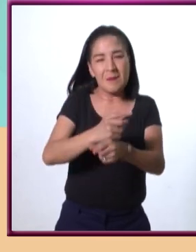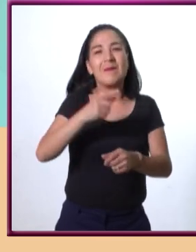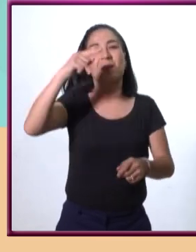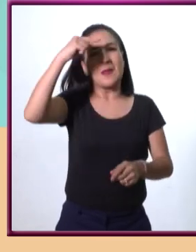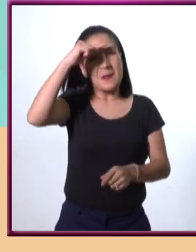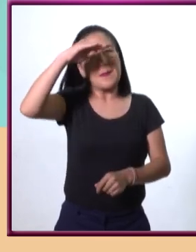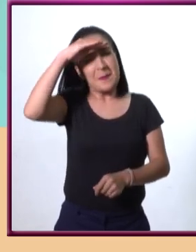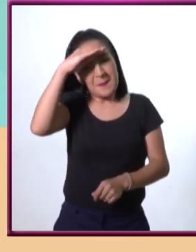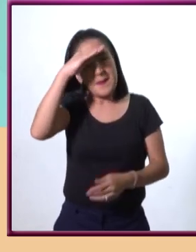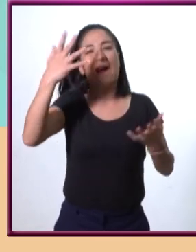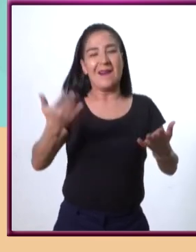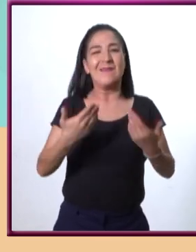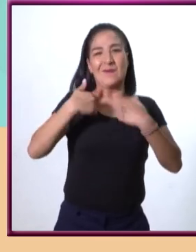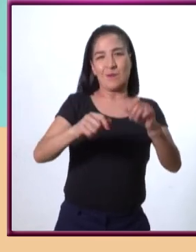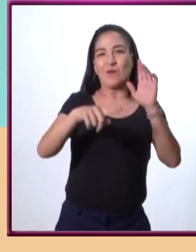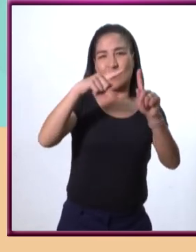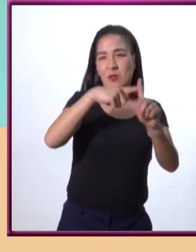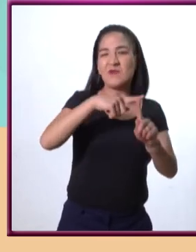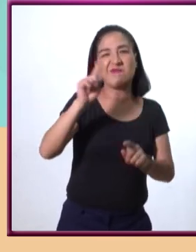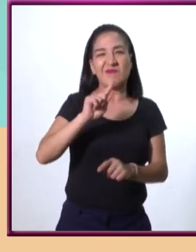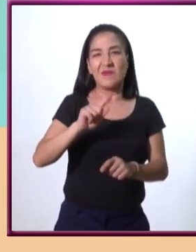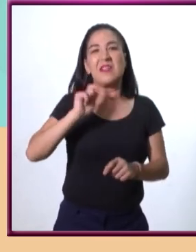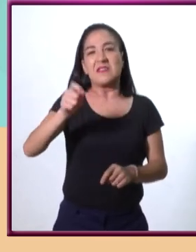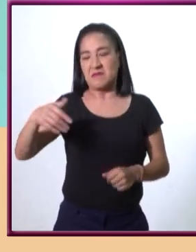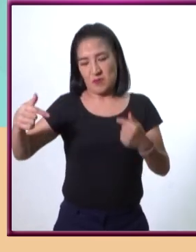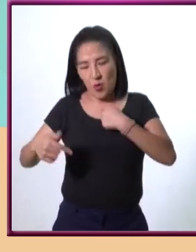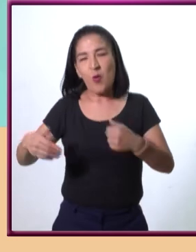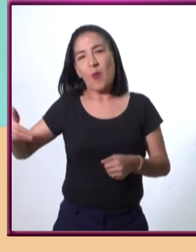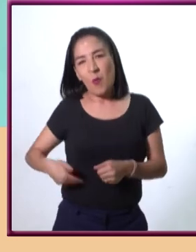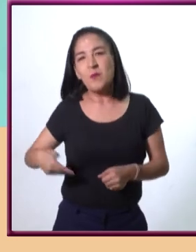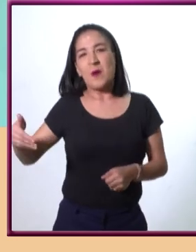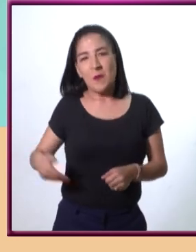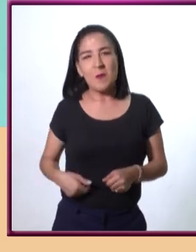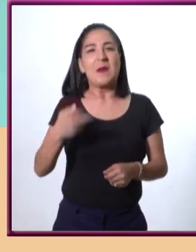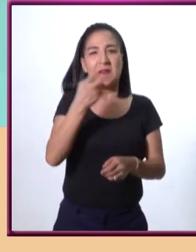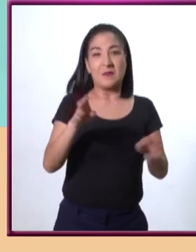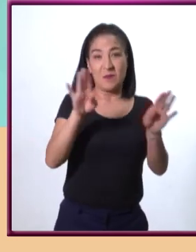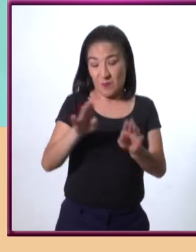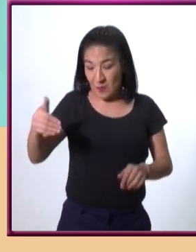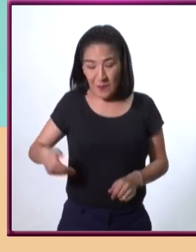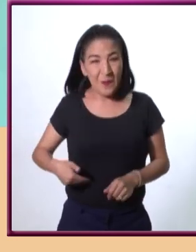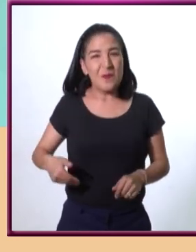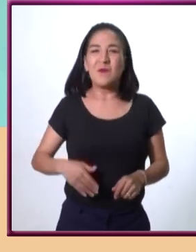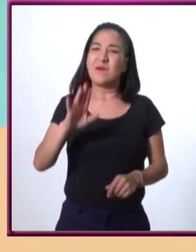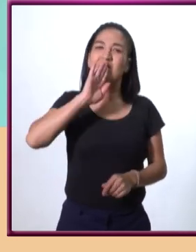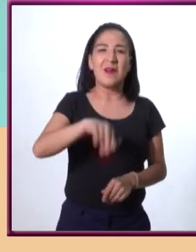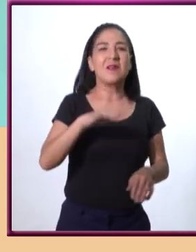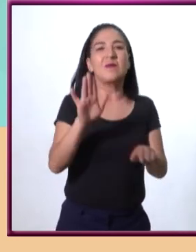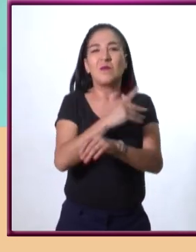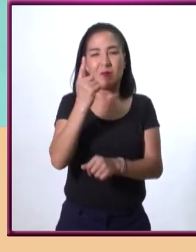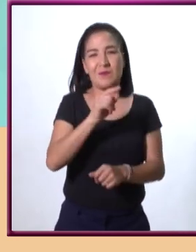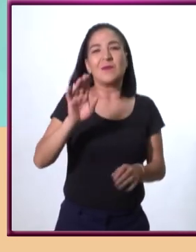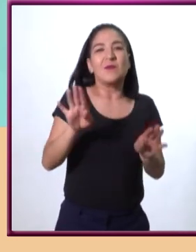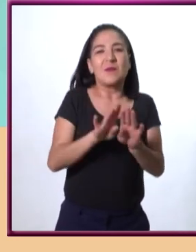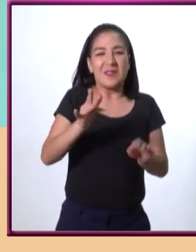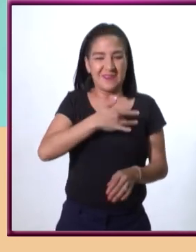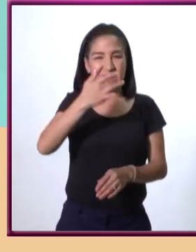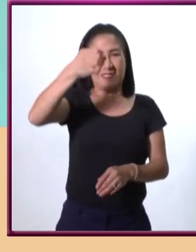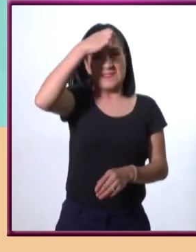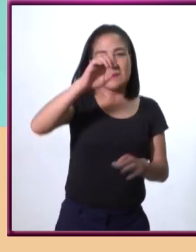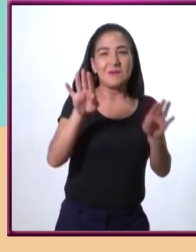de lo sucedido, nos sentimos culpables. La culpa es una de las emociones menos constructivas que podemos experimentar.